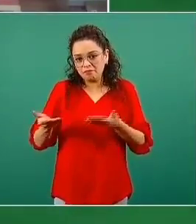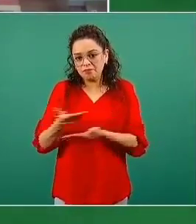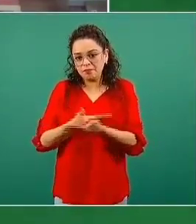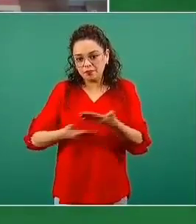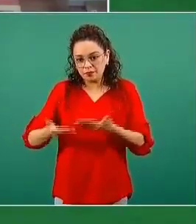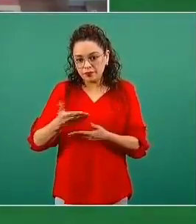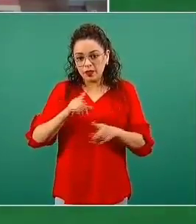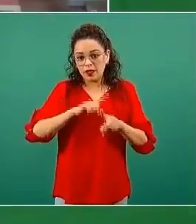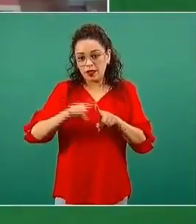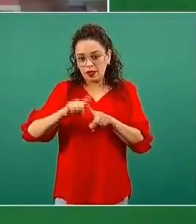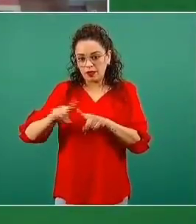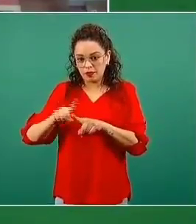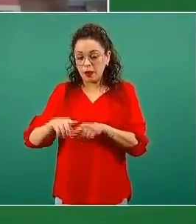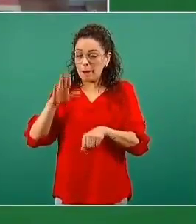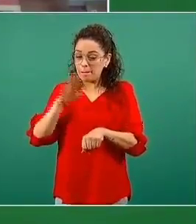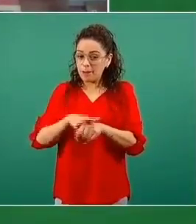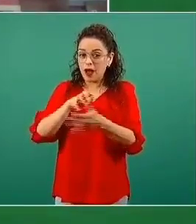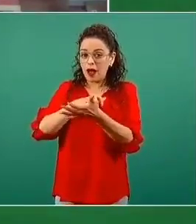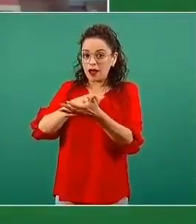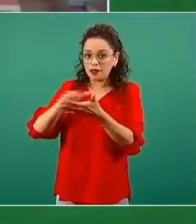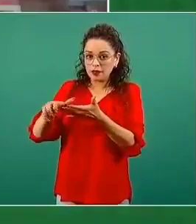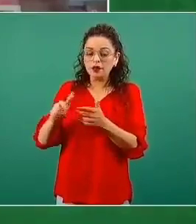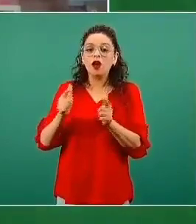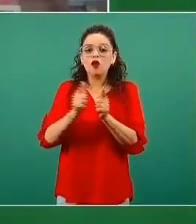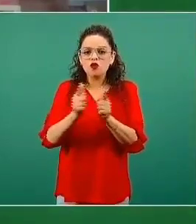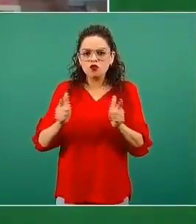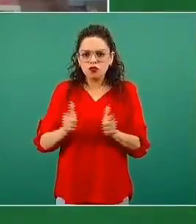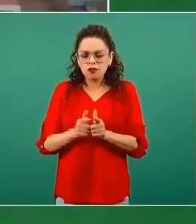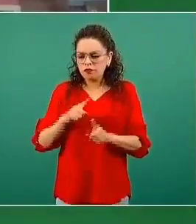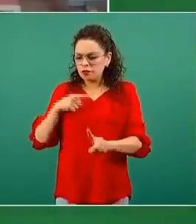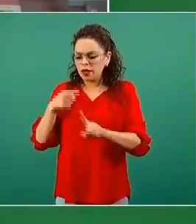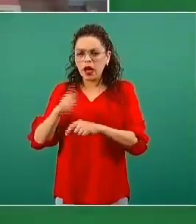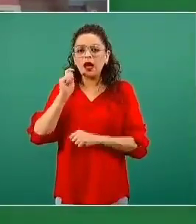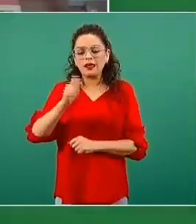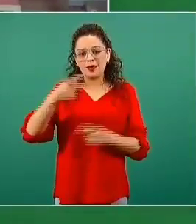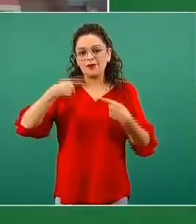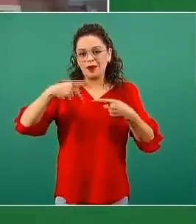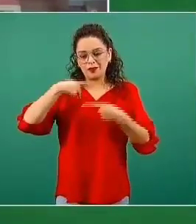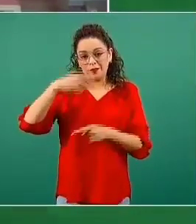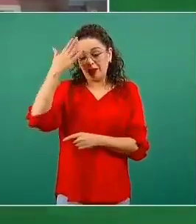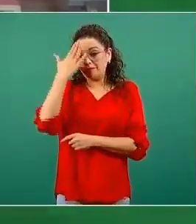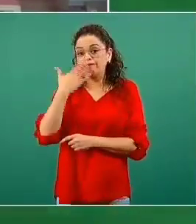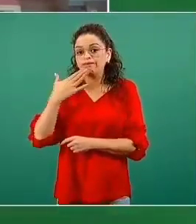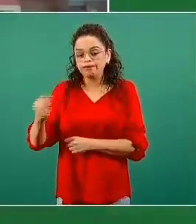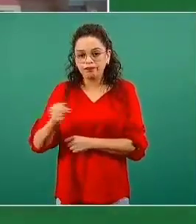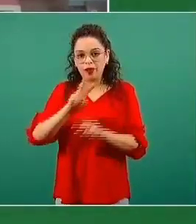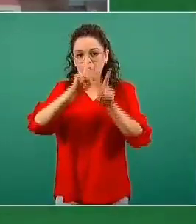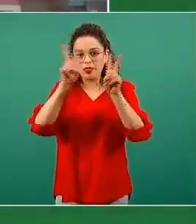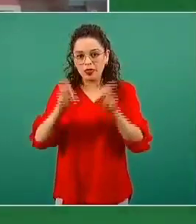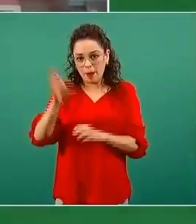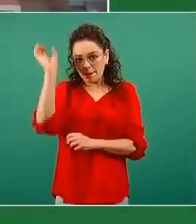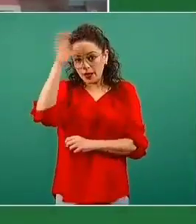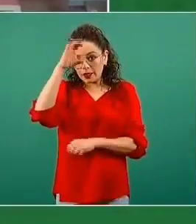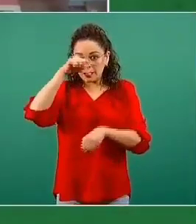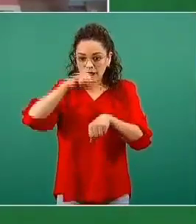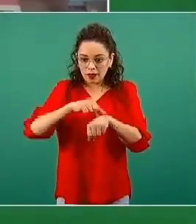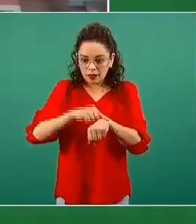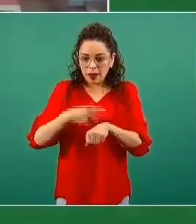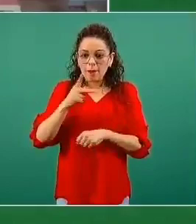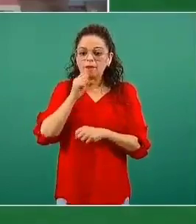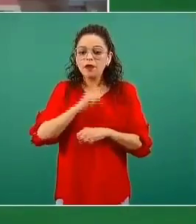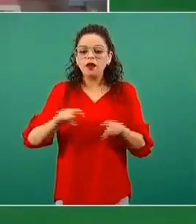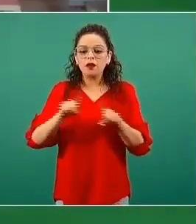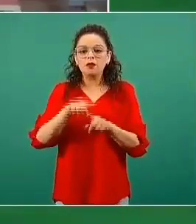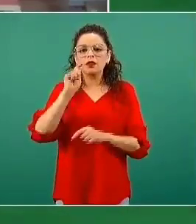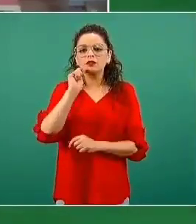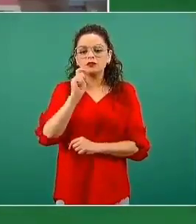Por supuesto que la mayor parte del grupo está compuesto por expertos de las ciencias médicas, pero también convocó expertos en administración